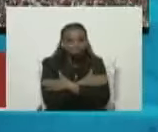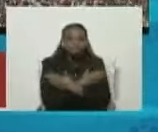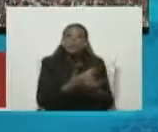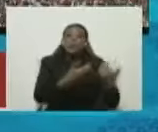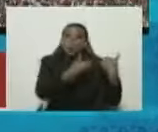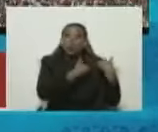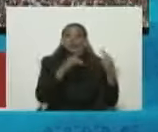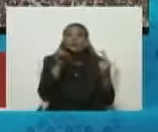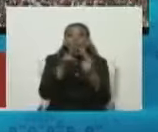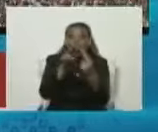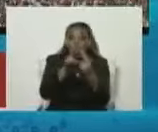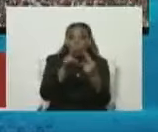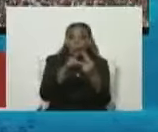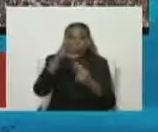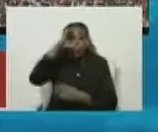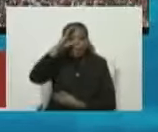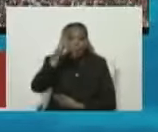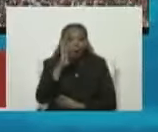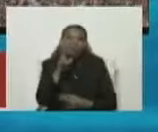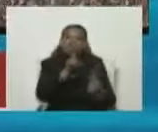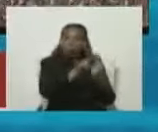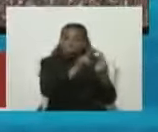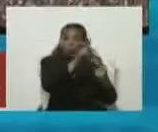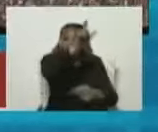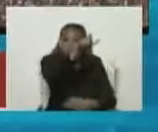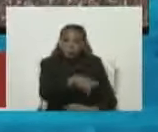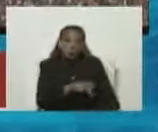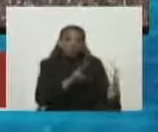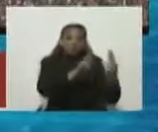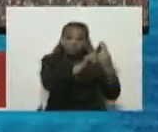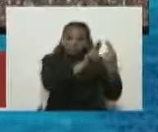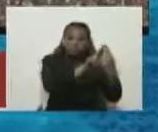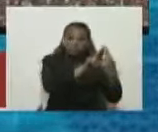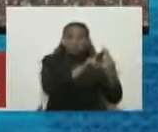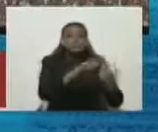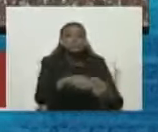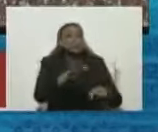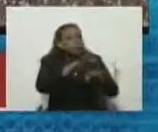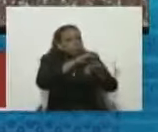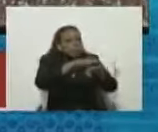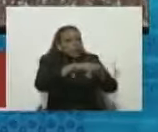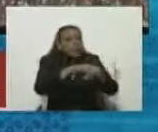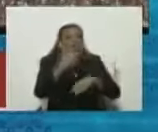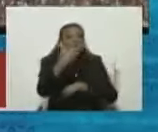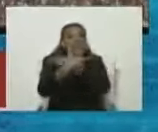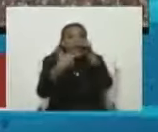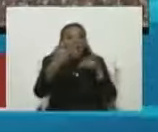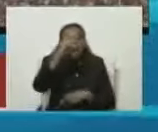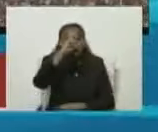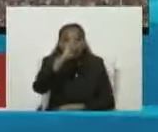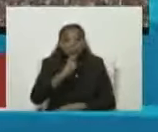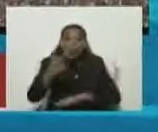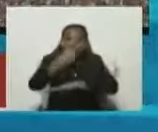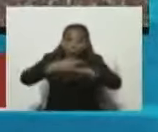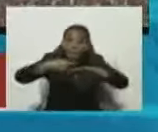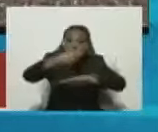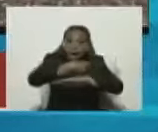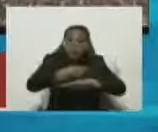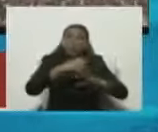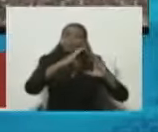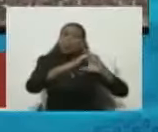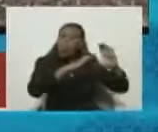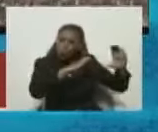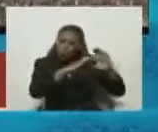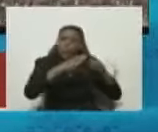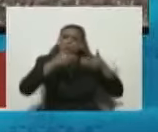Yo lo conozco al presidente Biden. Tengo que decir que en sus 3 años de gobierno hemos mantenido